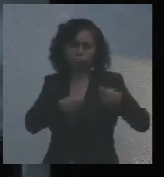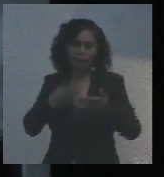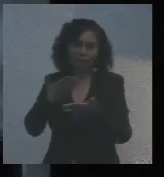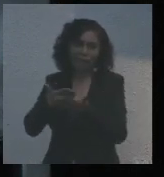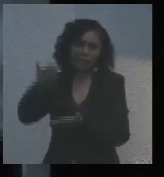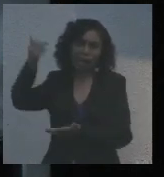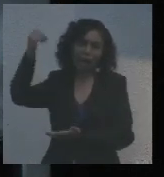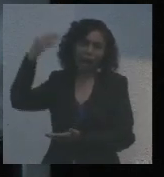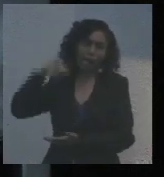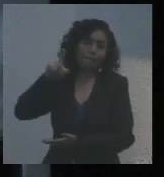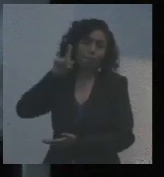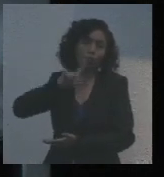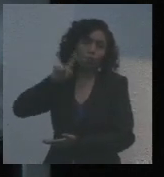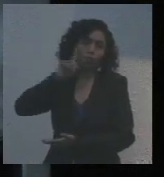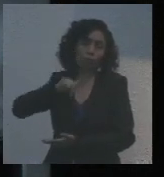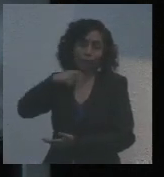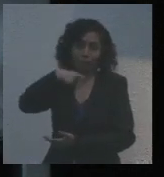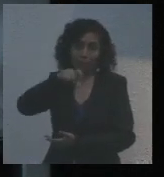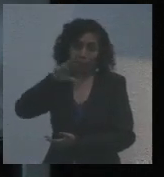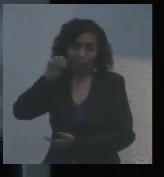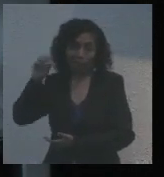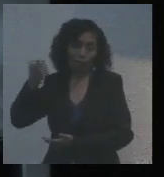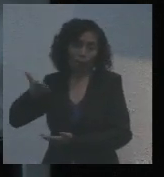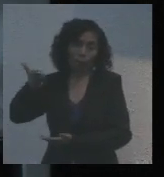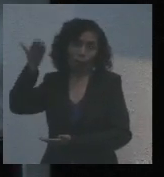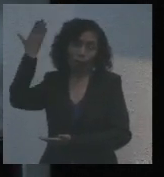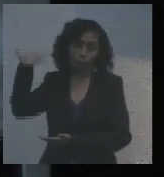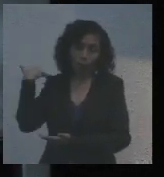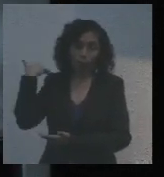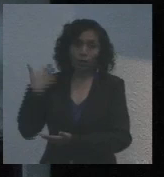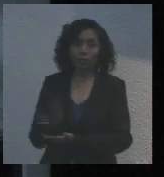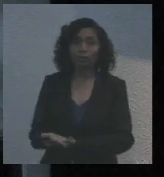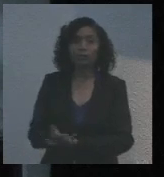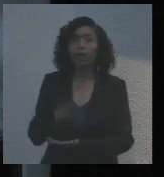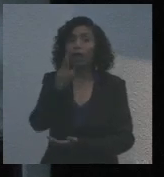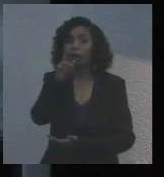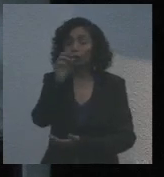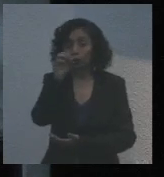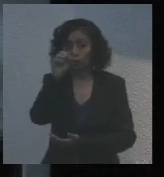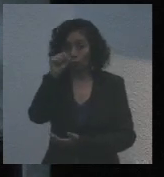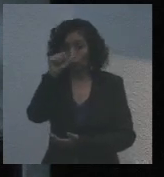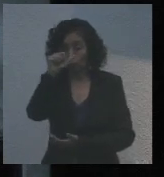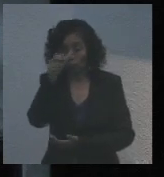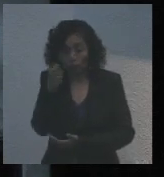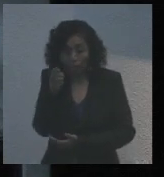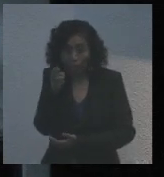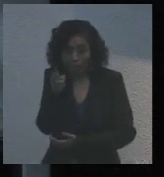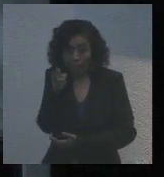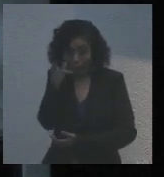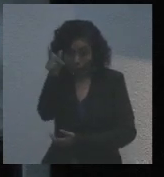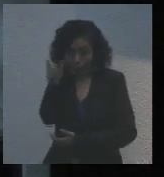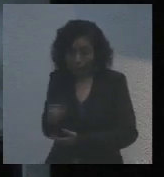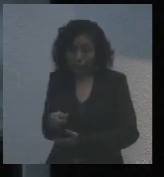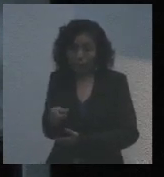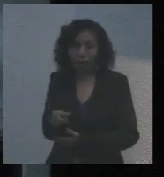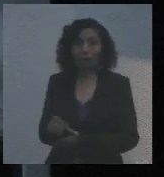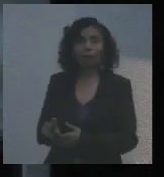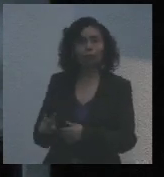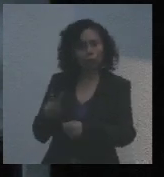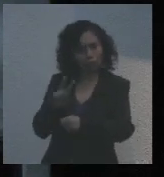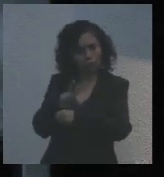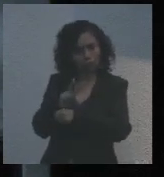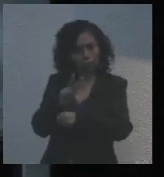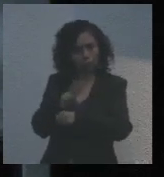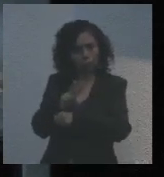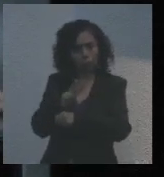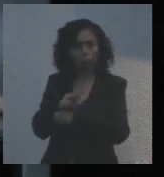de muchas mujeres de Quintana ro nuestra querida Rosa María es la honorable guardiana